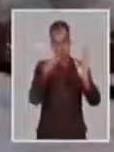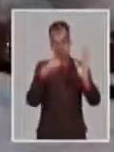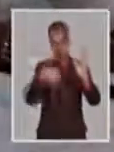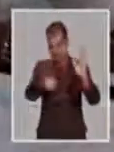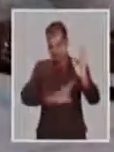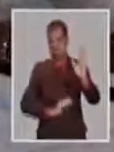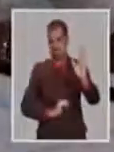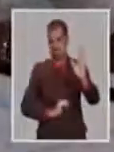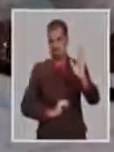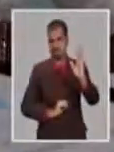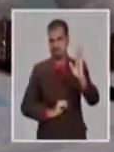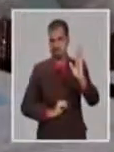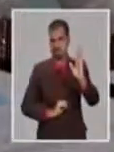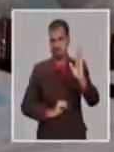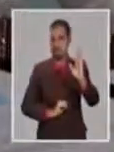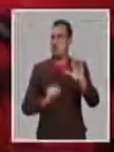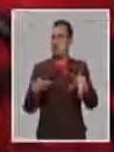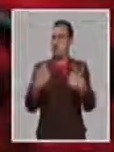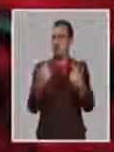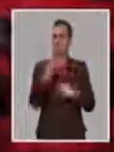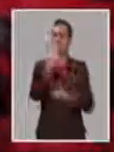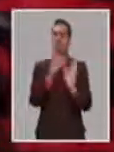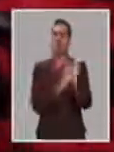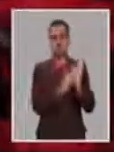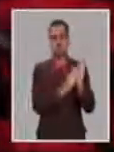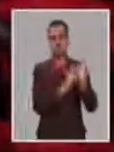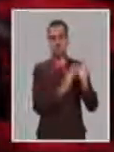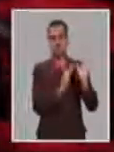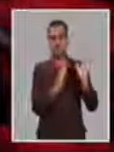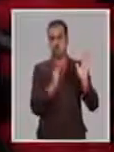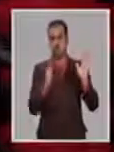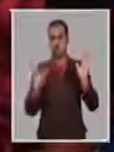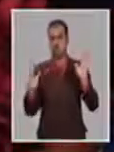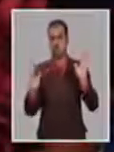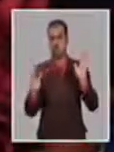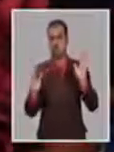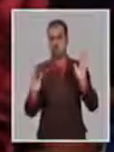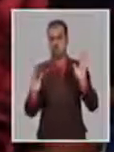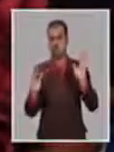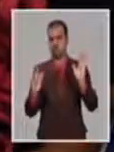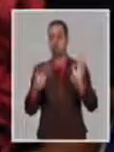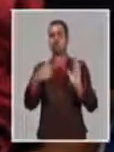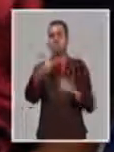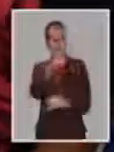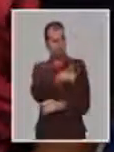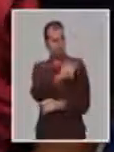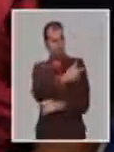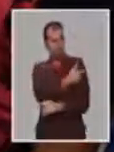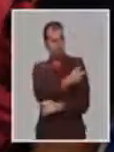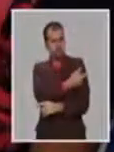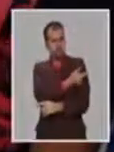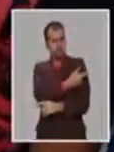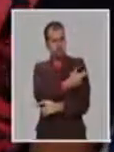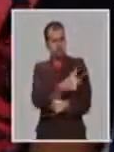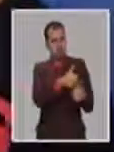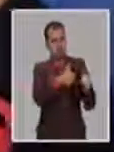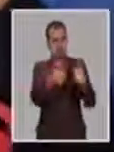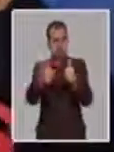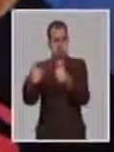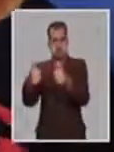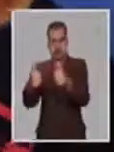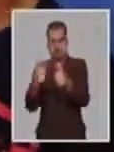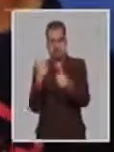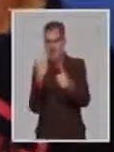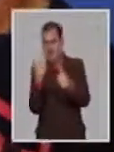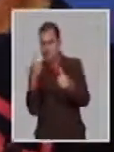fase. Tras cumplir rigurosamente durante poco más de 3 meses el esquema de tratamiento establecido, la vigilancia luego de cada dosis